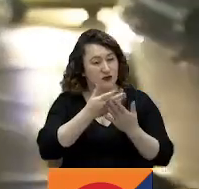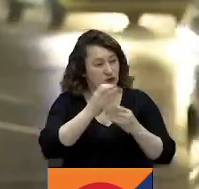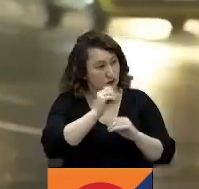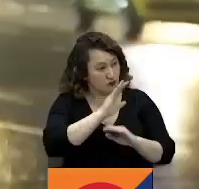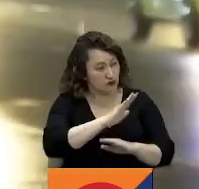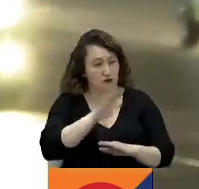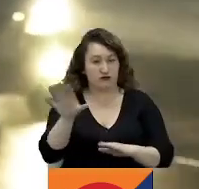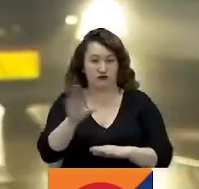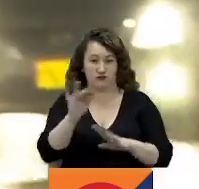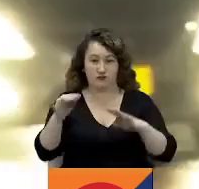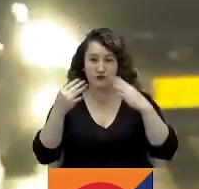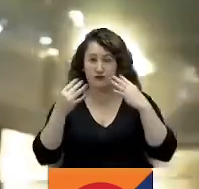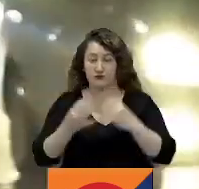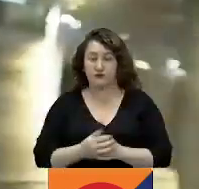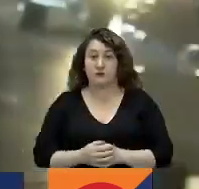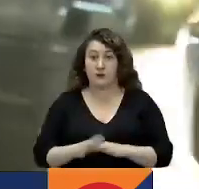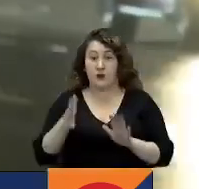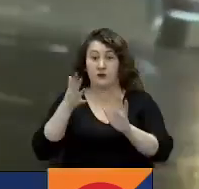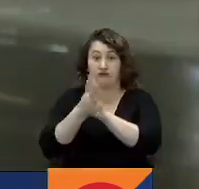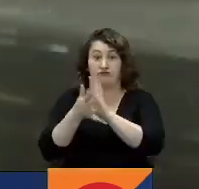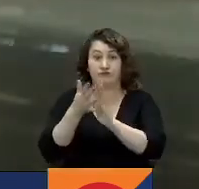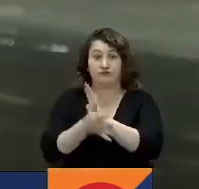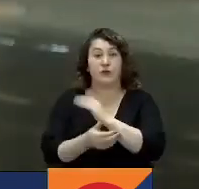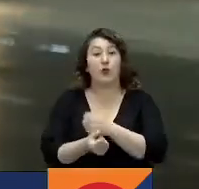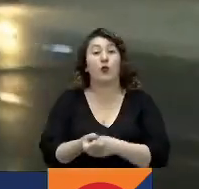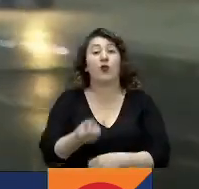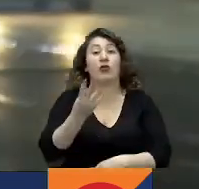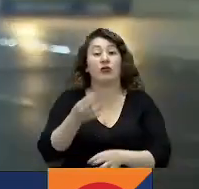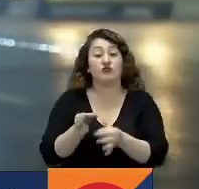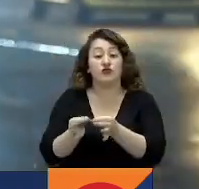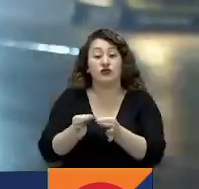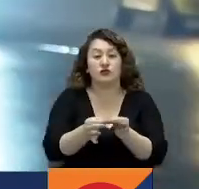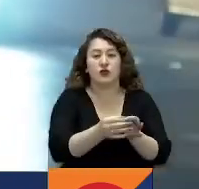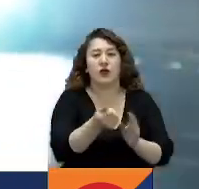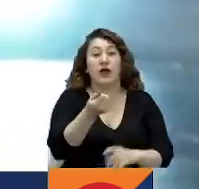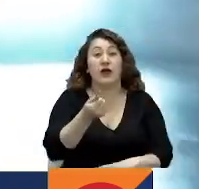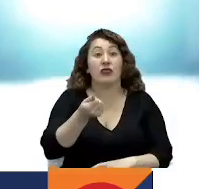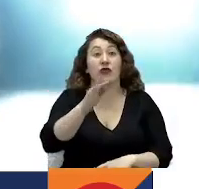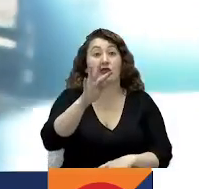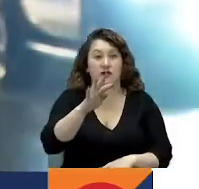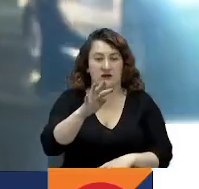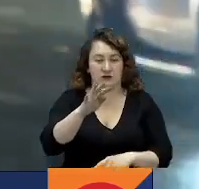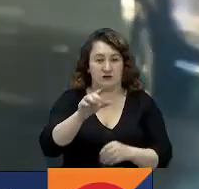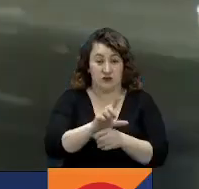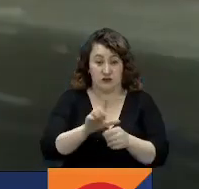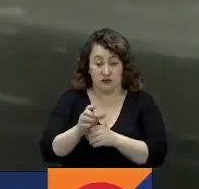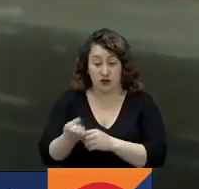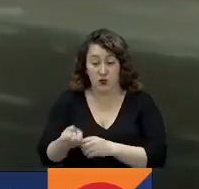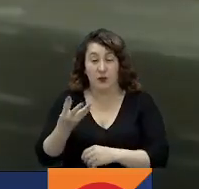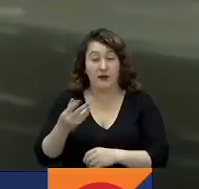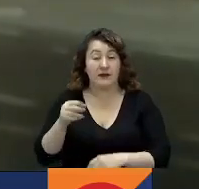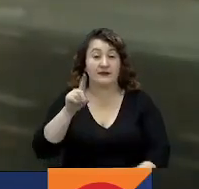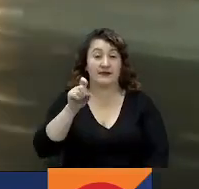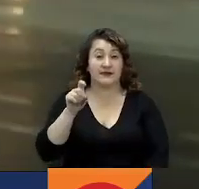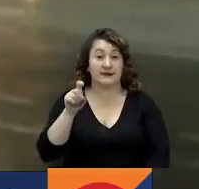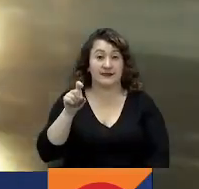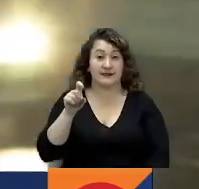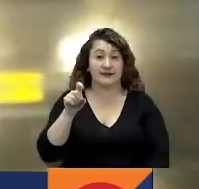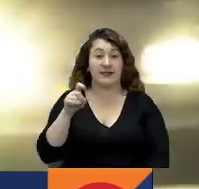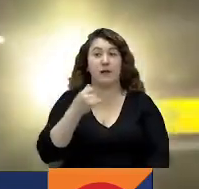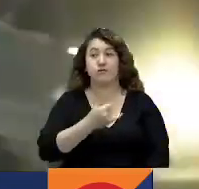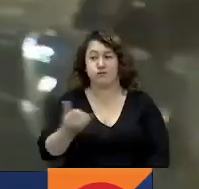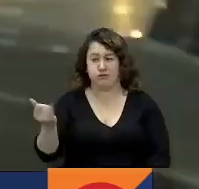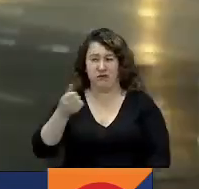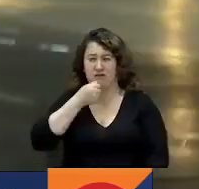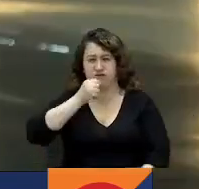televidentes. Según el reporte de las autoridades, son 14 municipios y en al menos 6 localidades de la capital del país en donde se han registrado